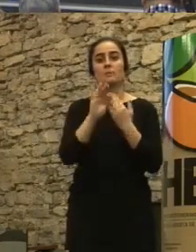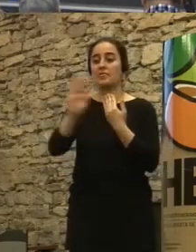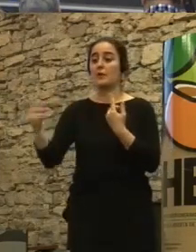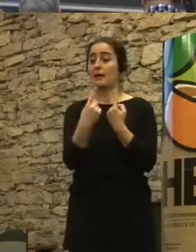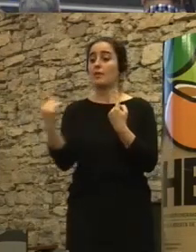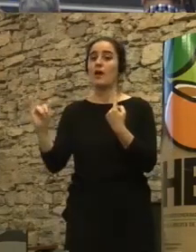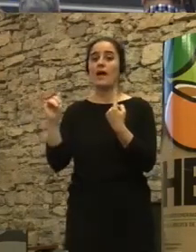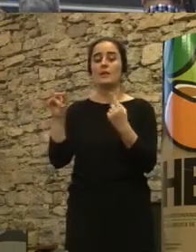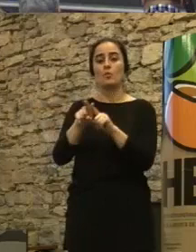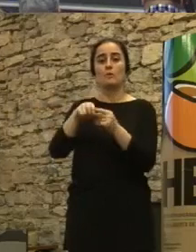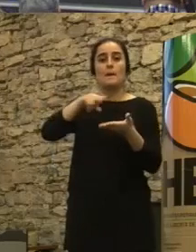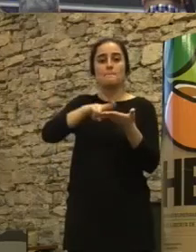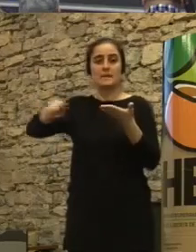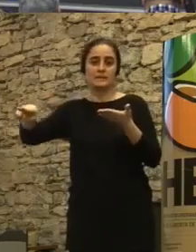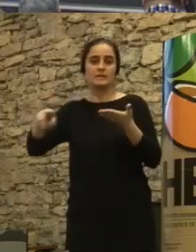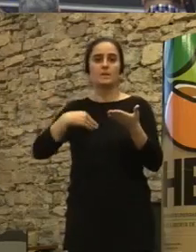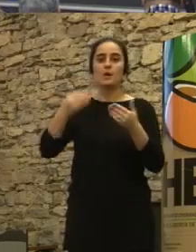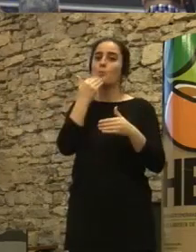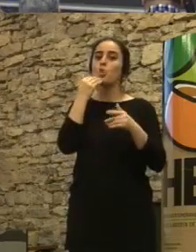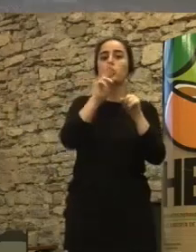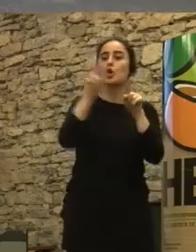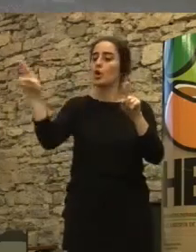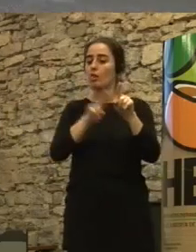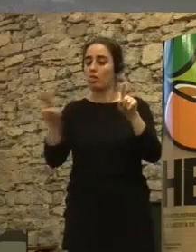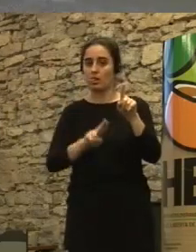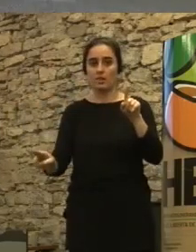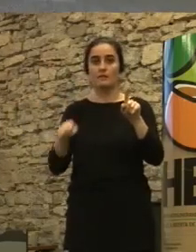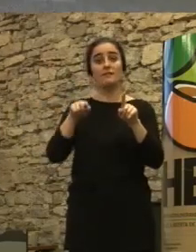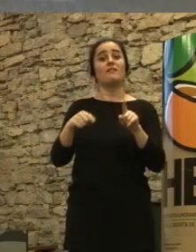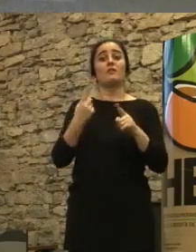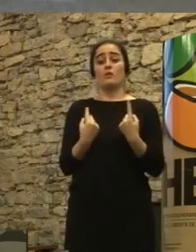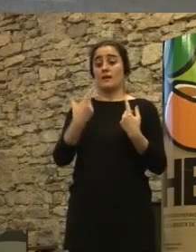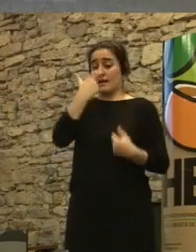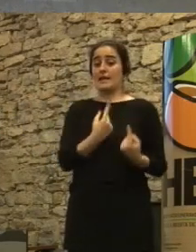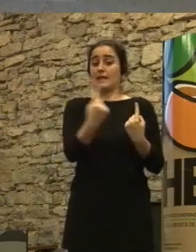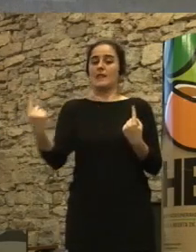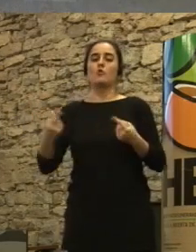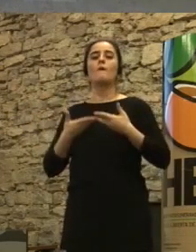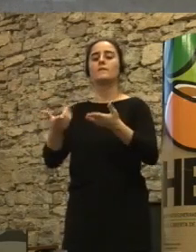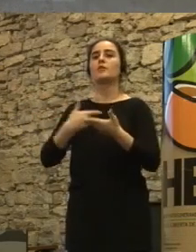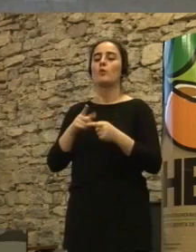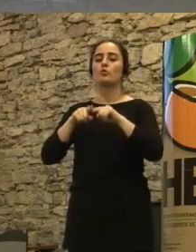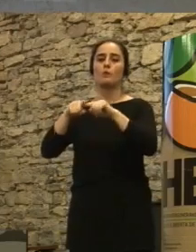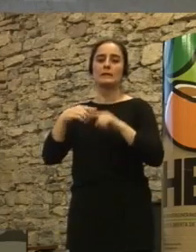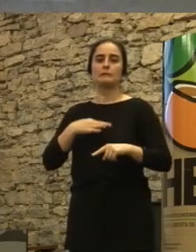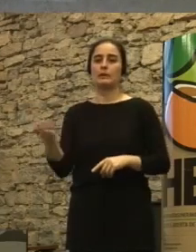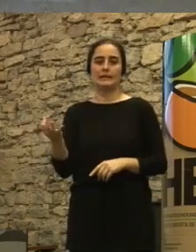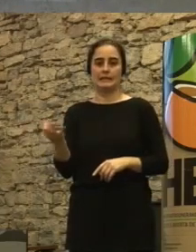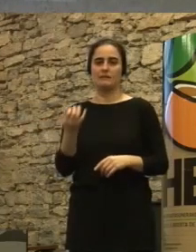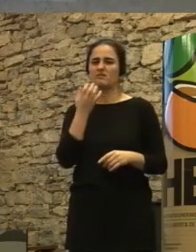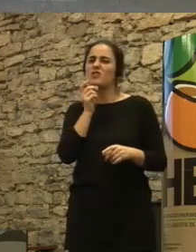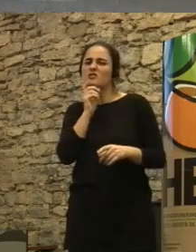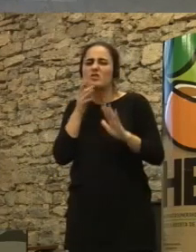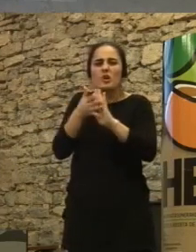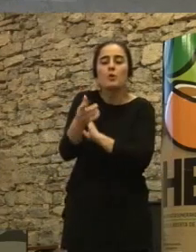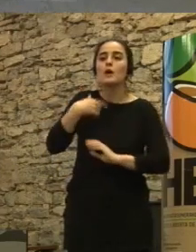unas pegatinas que se pueden poner en los buzones. Y aquí vamos a decir que uno ofrece lo que puede compartir, ¿no? ¿Cómo sería? Sí. Te